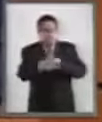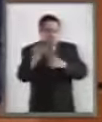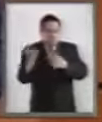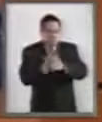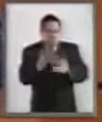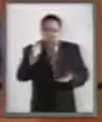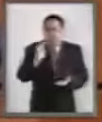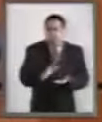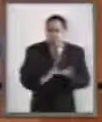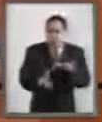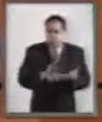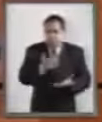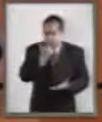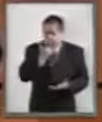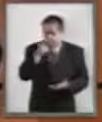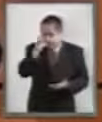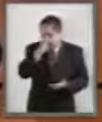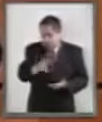industrial, pues la podían cerrar.